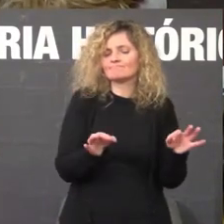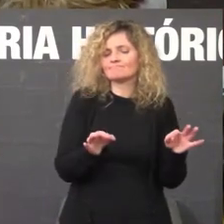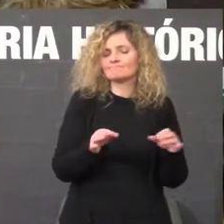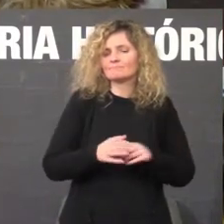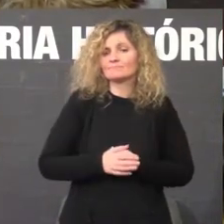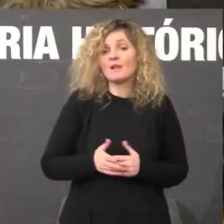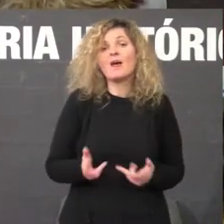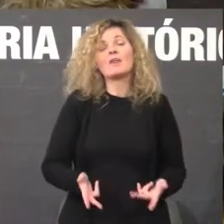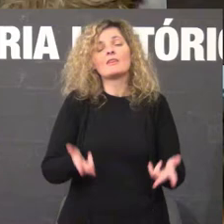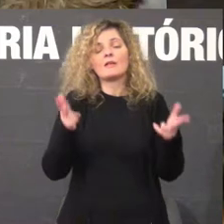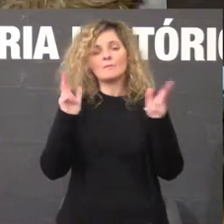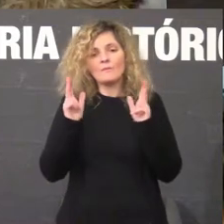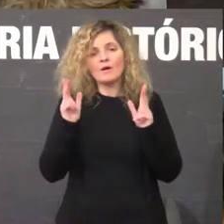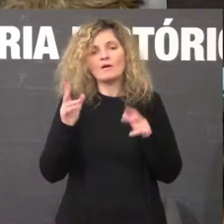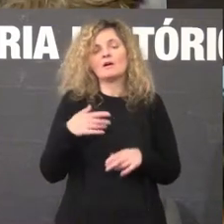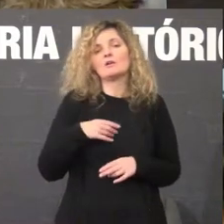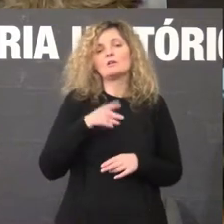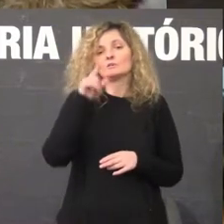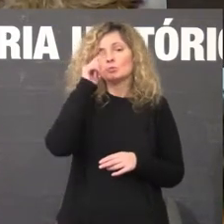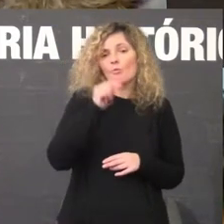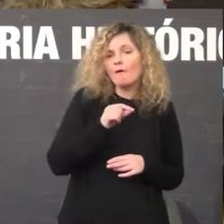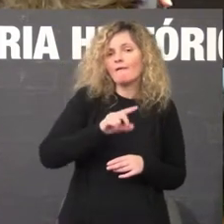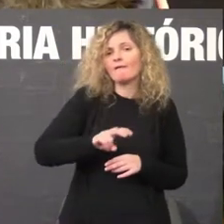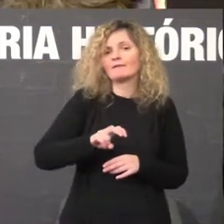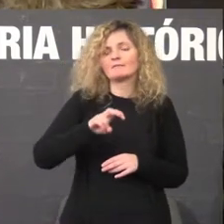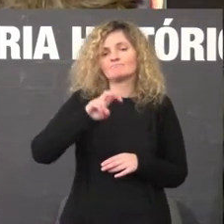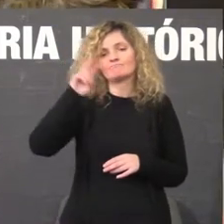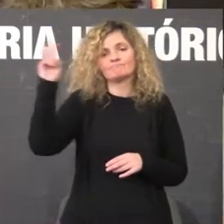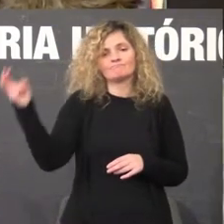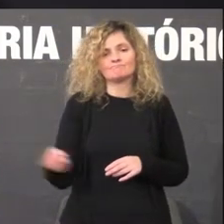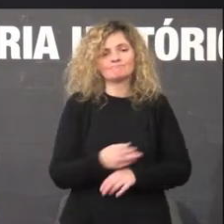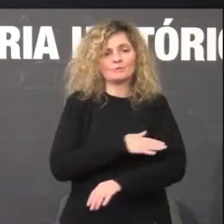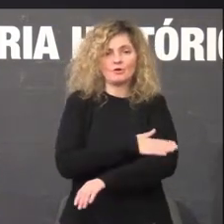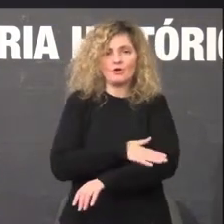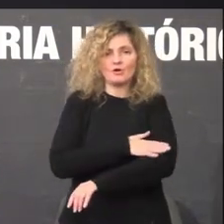la democracia, llega Suárez, llega todos los gobiernos.